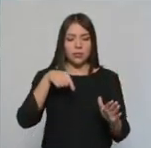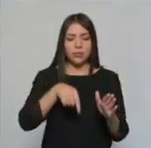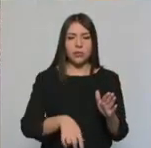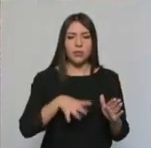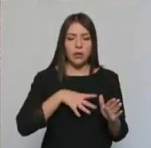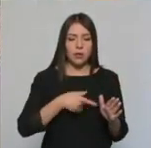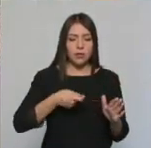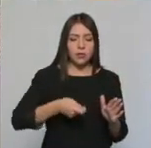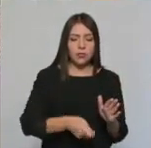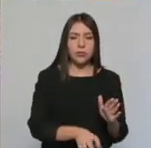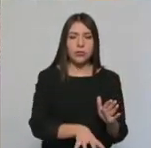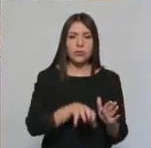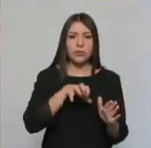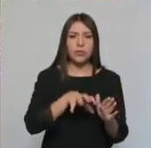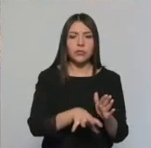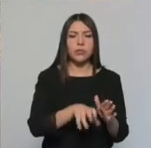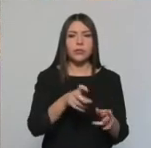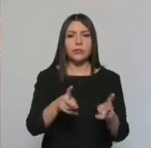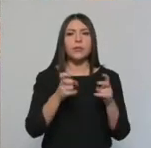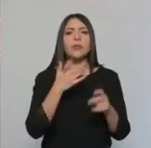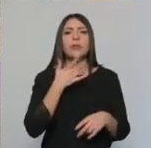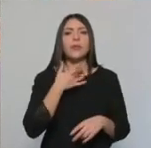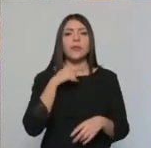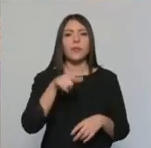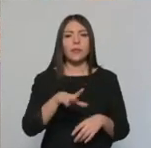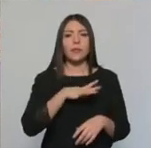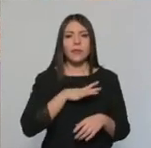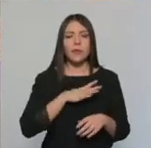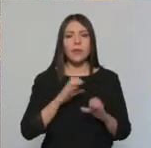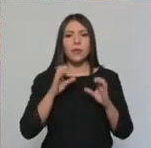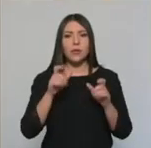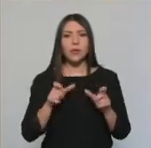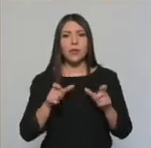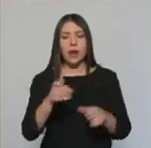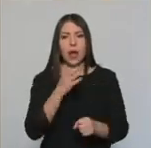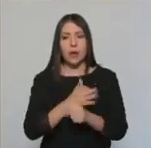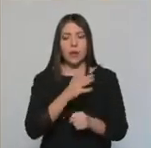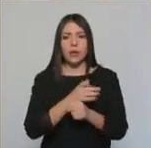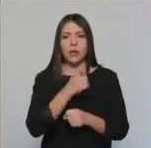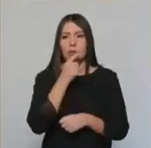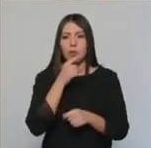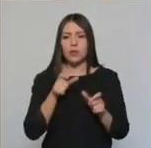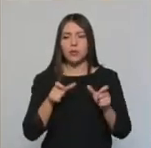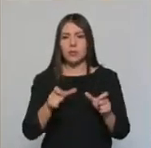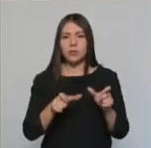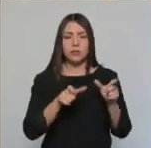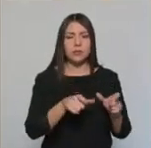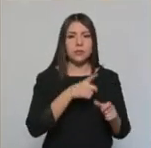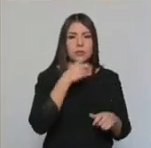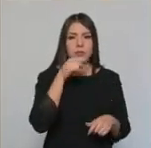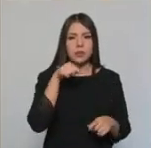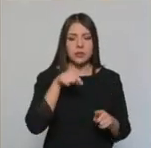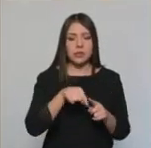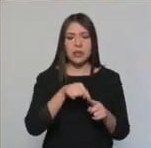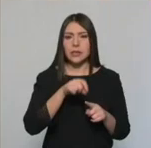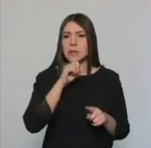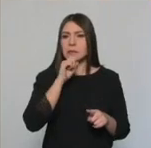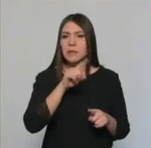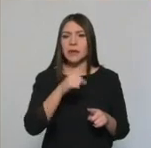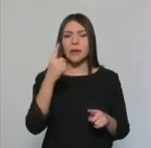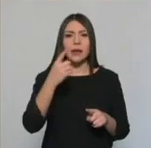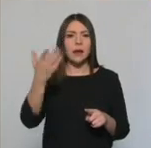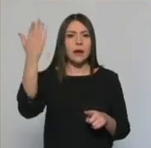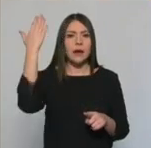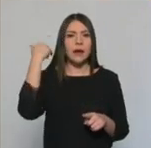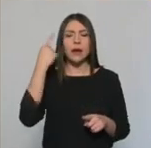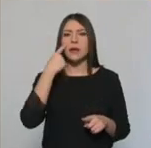acudió al lugar y corroboró que la toma se encuentra resguardada por elementos de seguridad, quienes afirman que en realidad se trata de la misma que se detectó